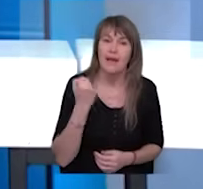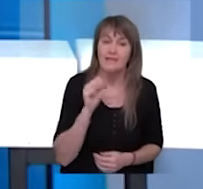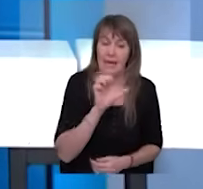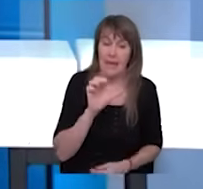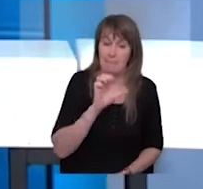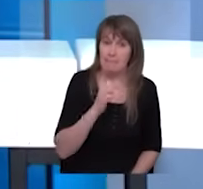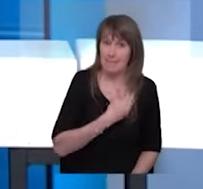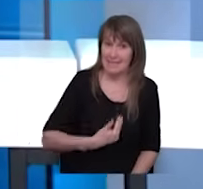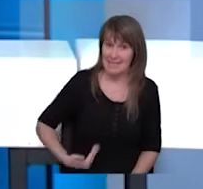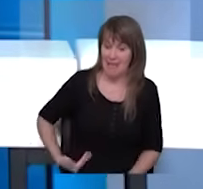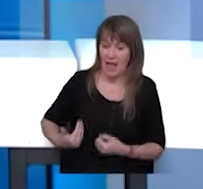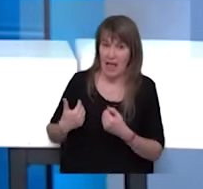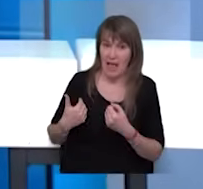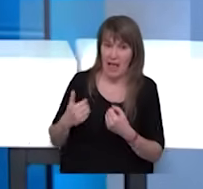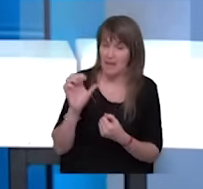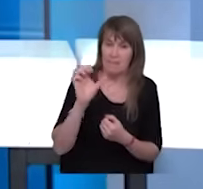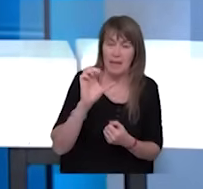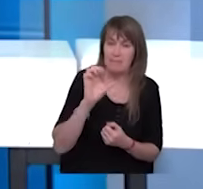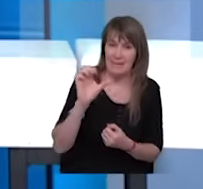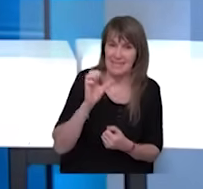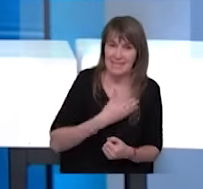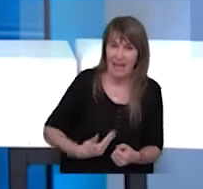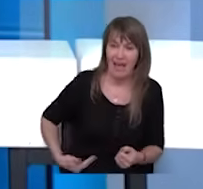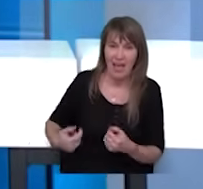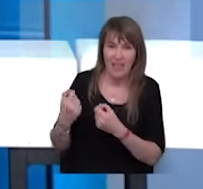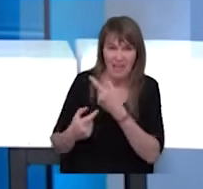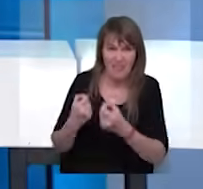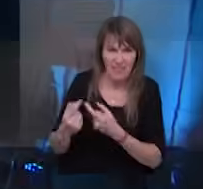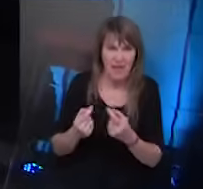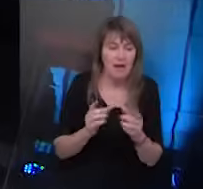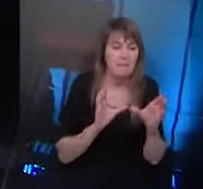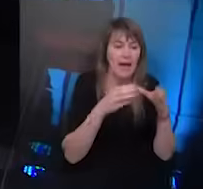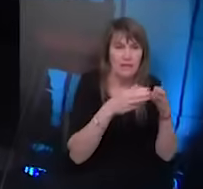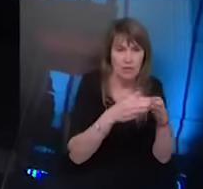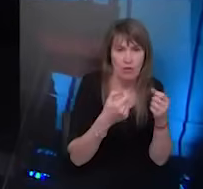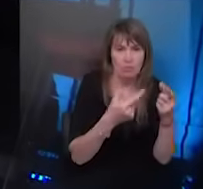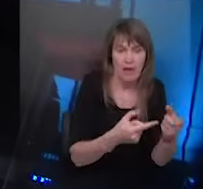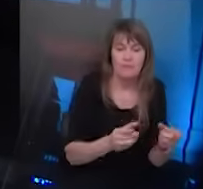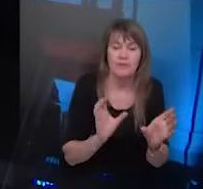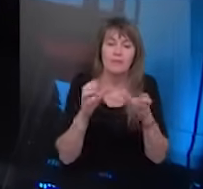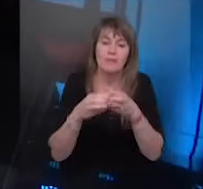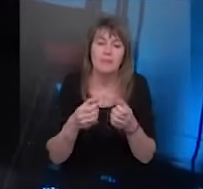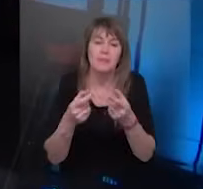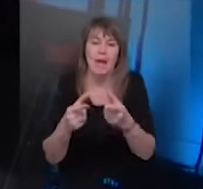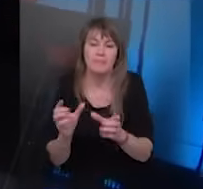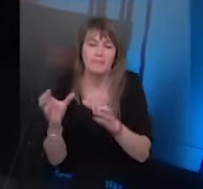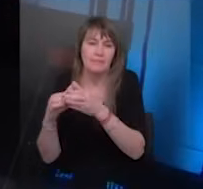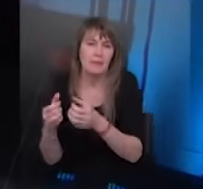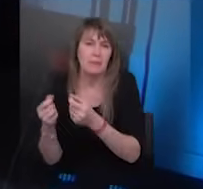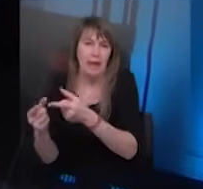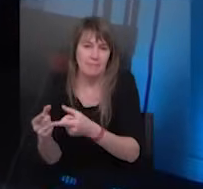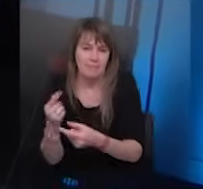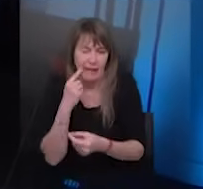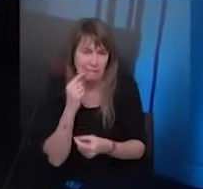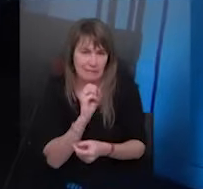es más creo que todos conocemos pero yo conozco empresas que donan en más de un partido no ponen los huevos huevito en toda la en tod las canastas para ver qué